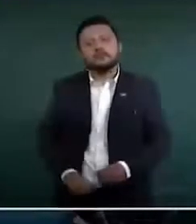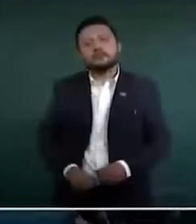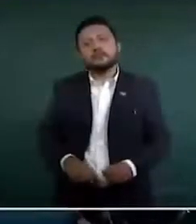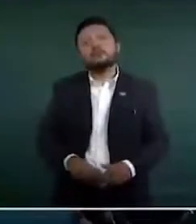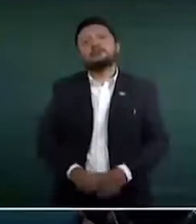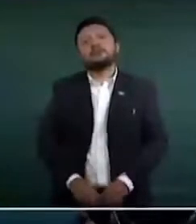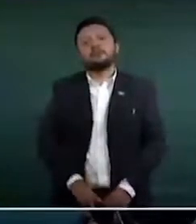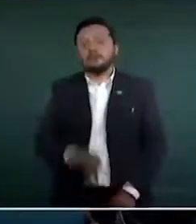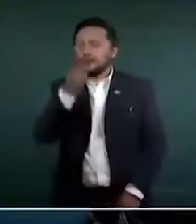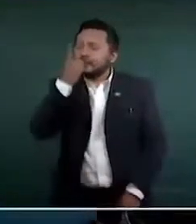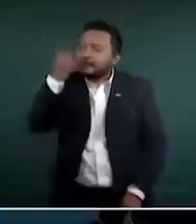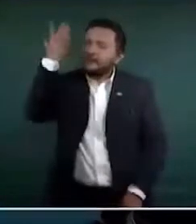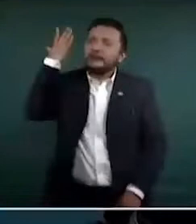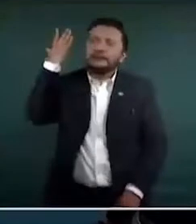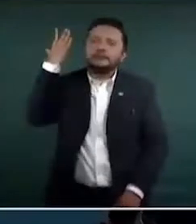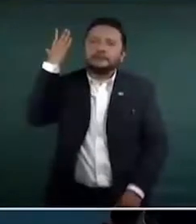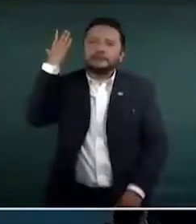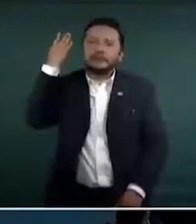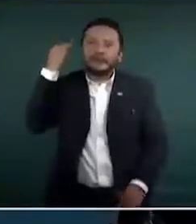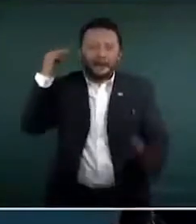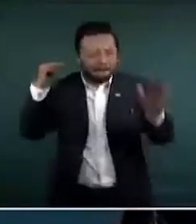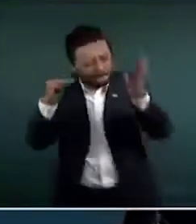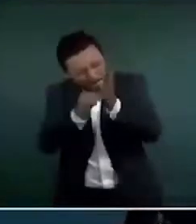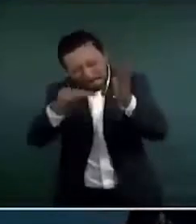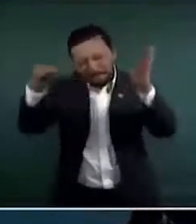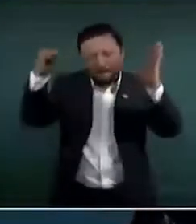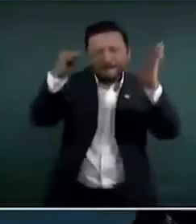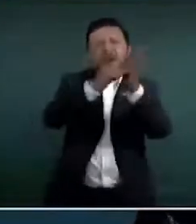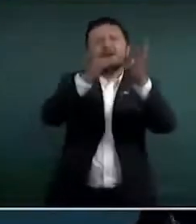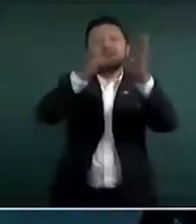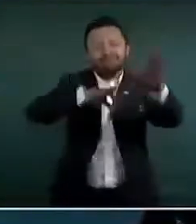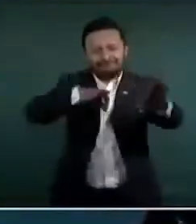hablaban de millones de empleos perdidos